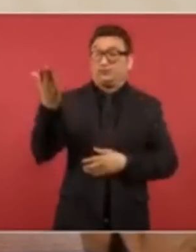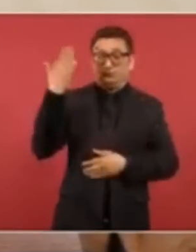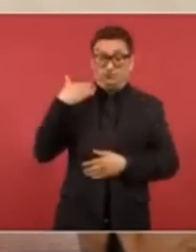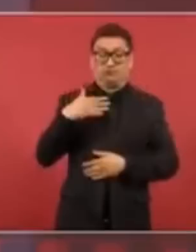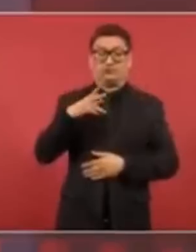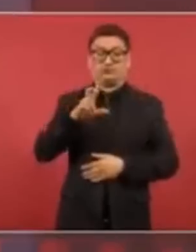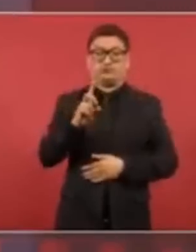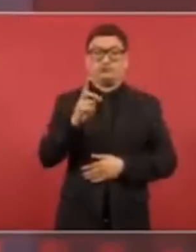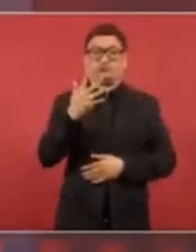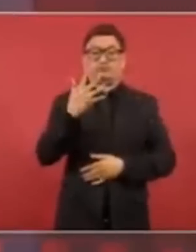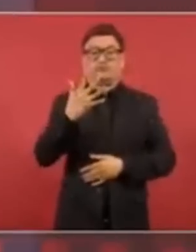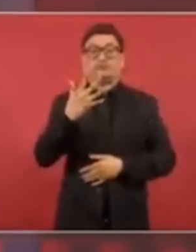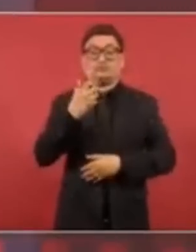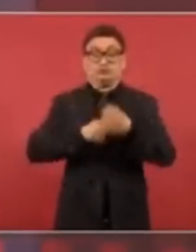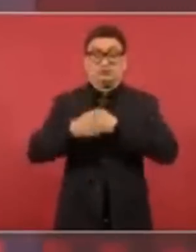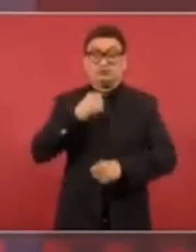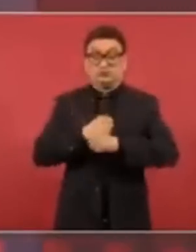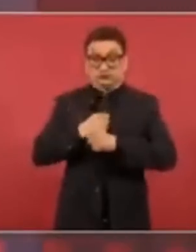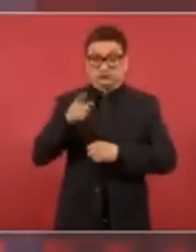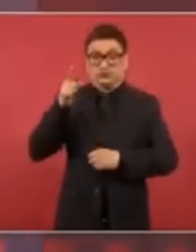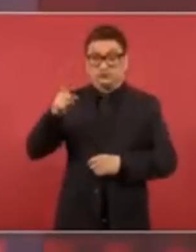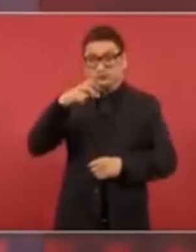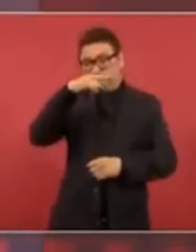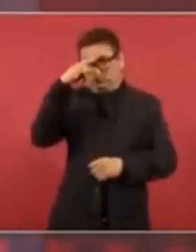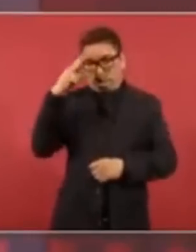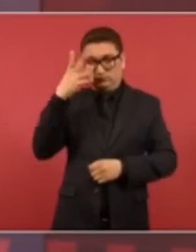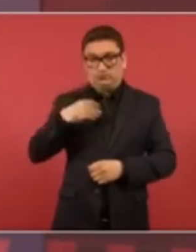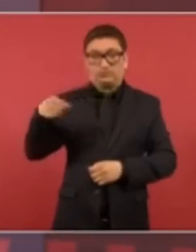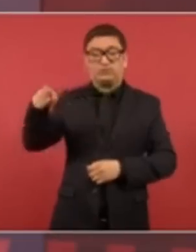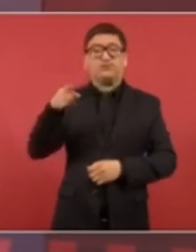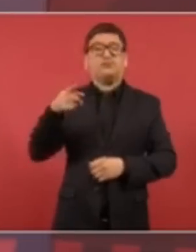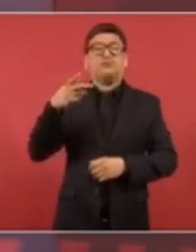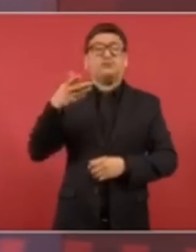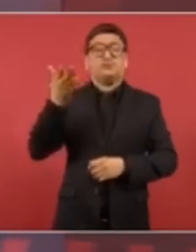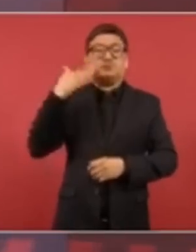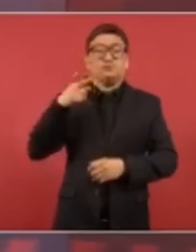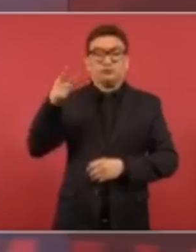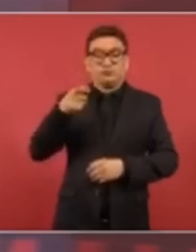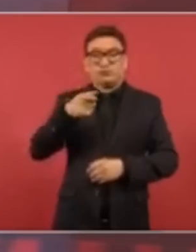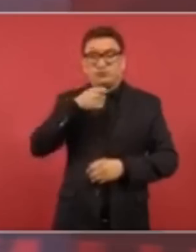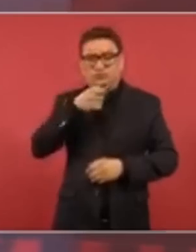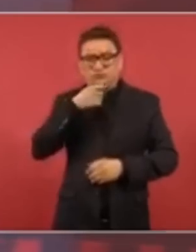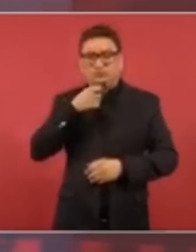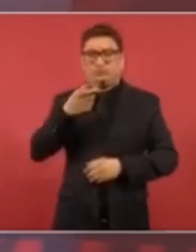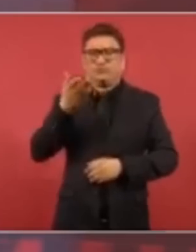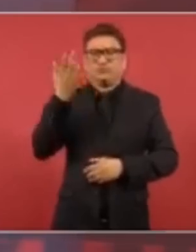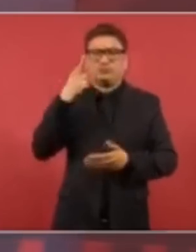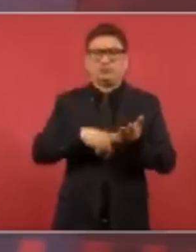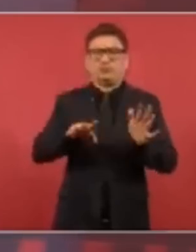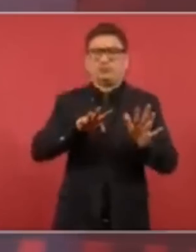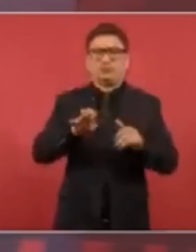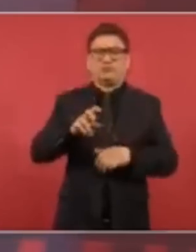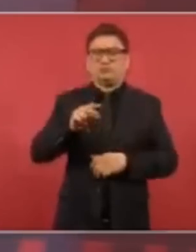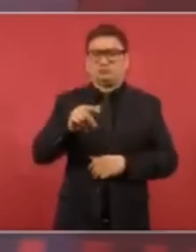Poder Judicial. Después de que la ministra Norma Piña llegara a la presidencia de la Suprema Corte